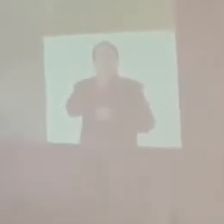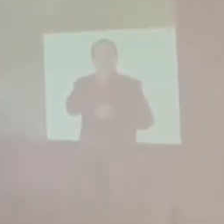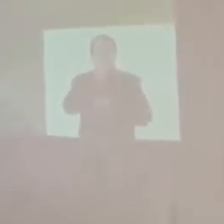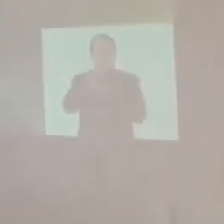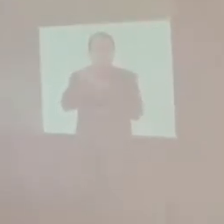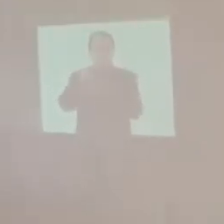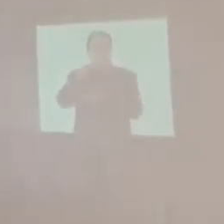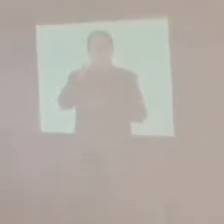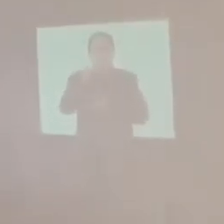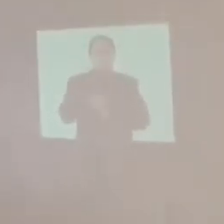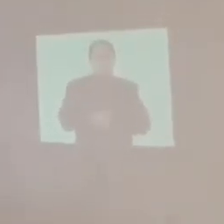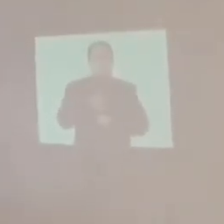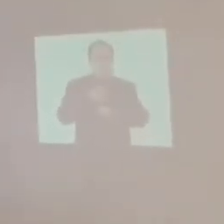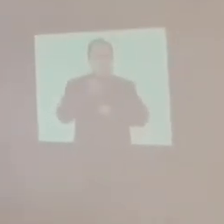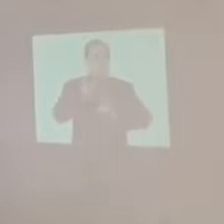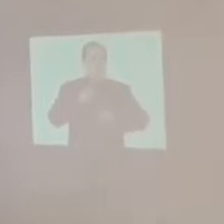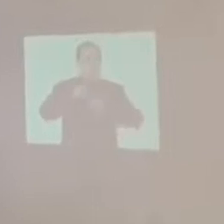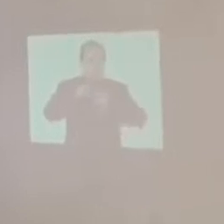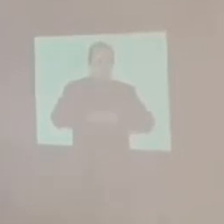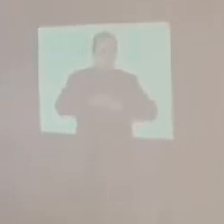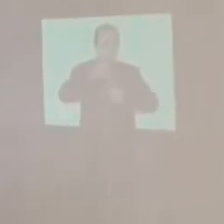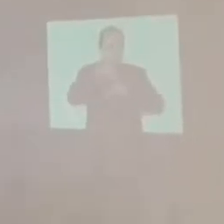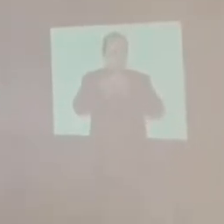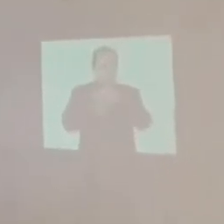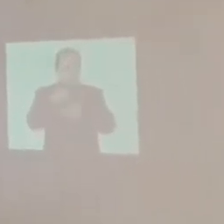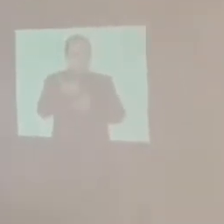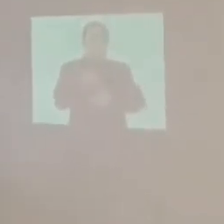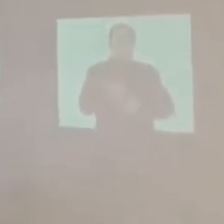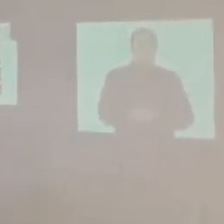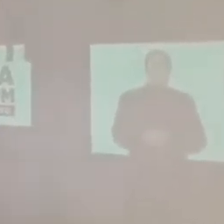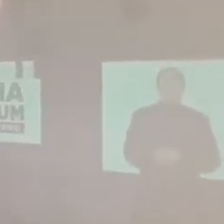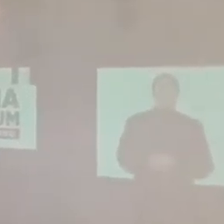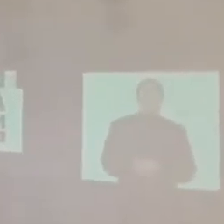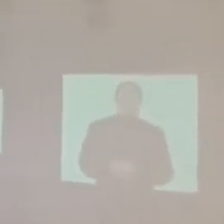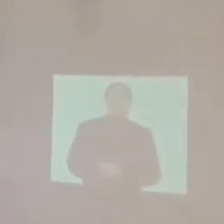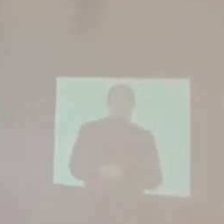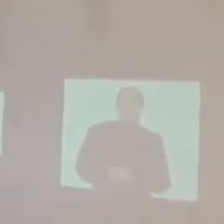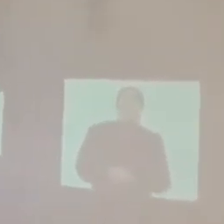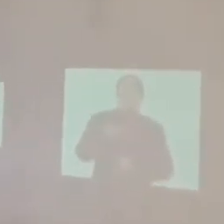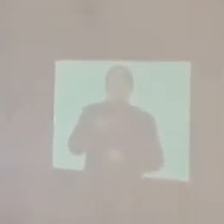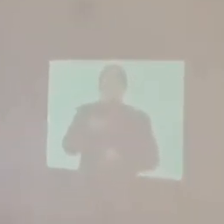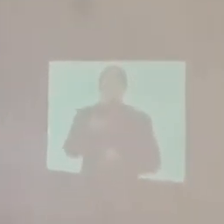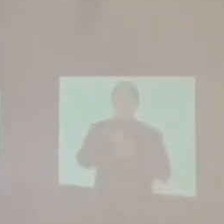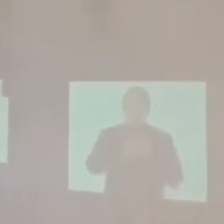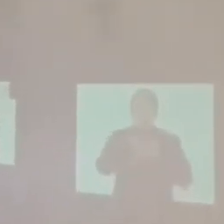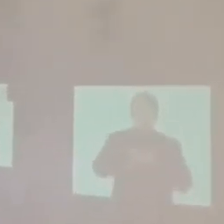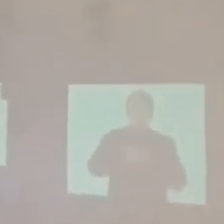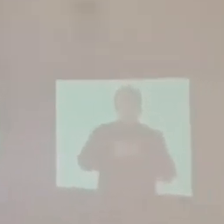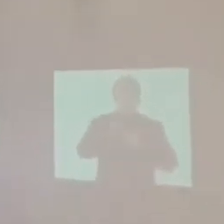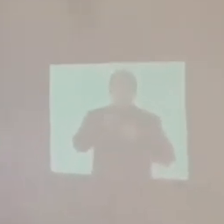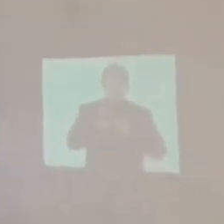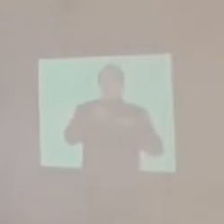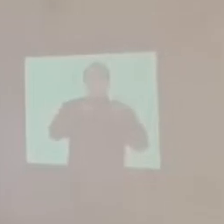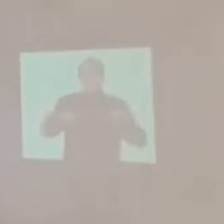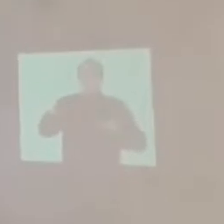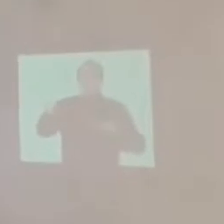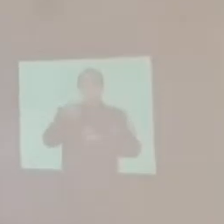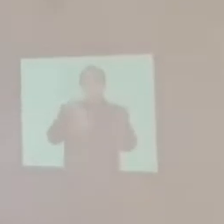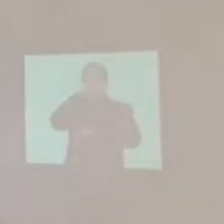ellos ya está en proceso. Destaco uno histórico, en donde el Estado de México y la Ciudad de